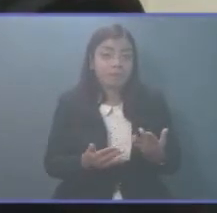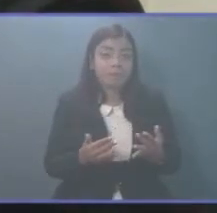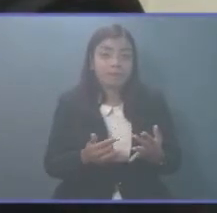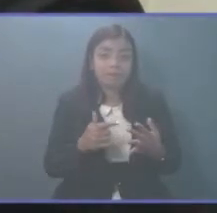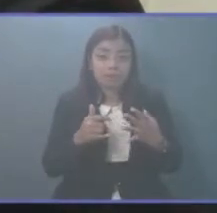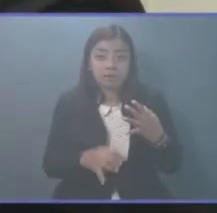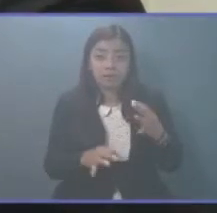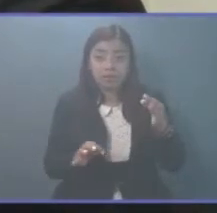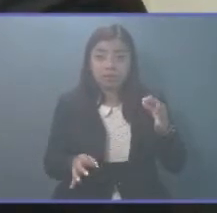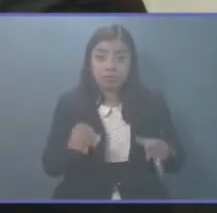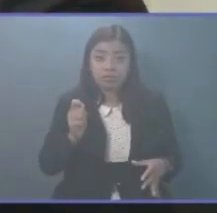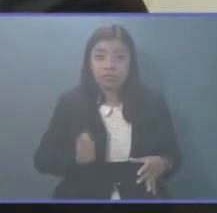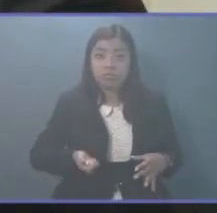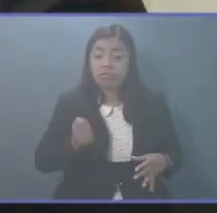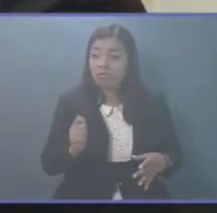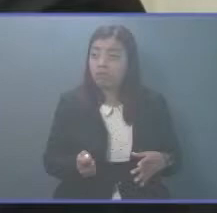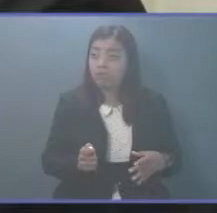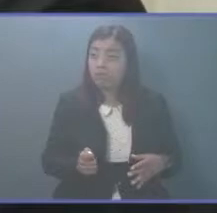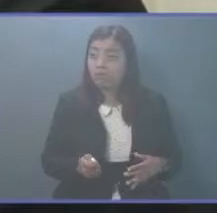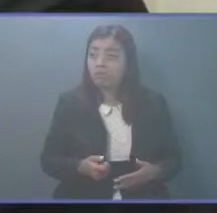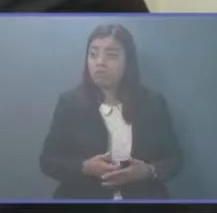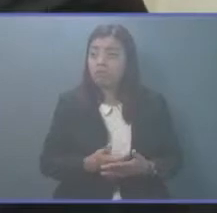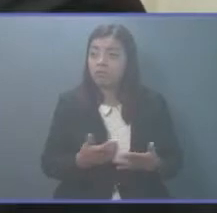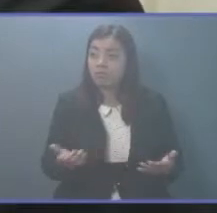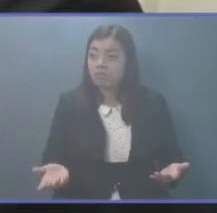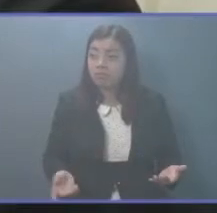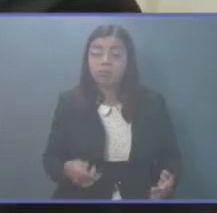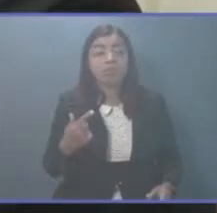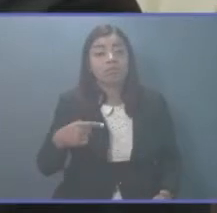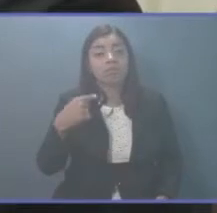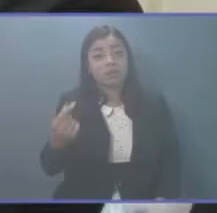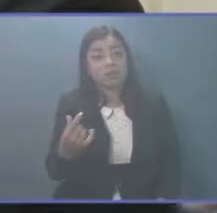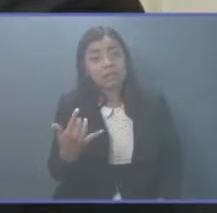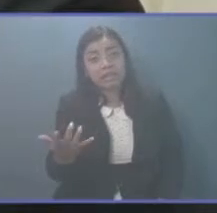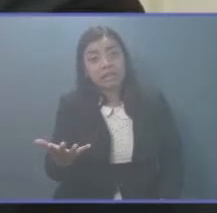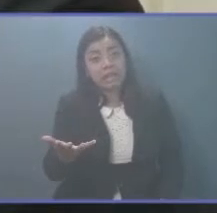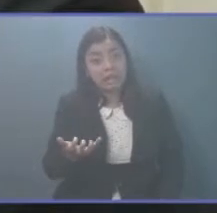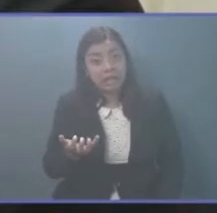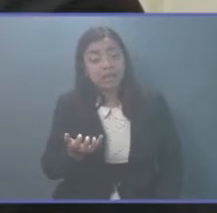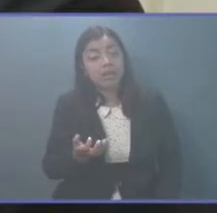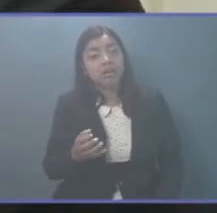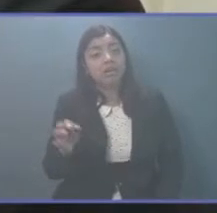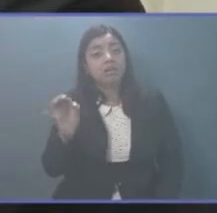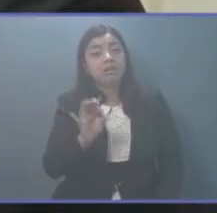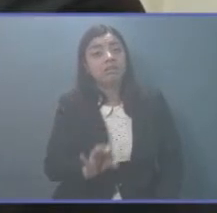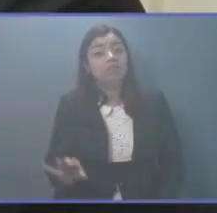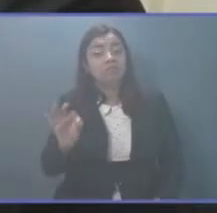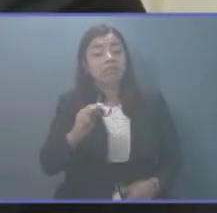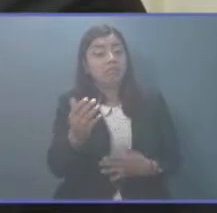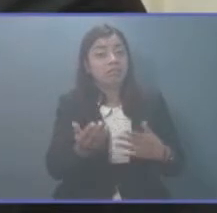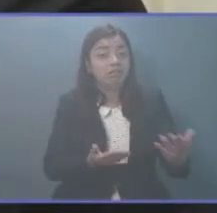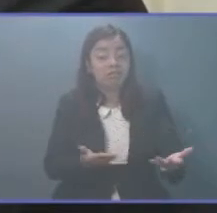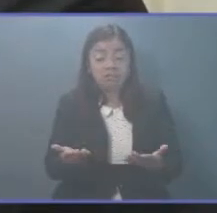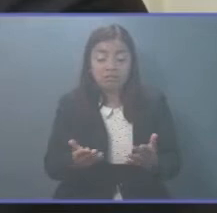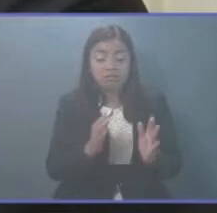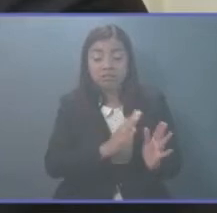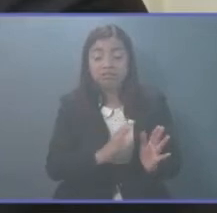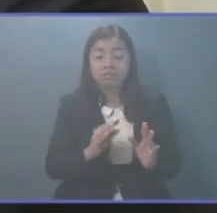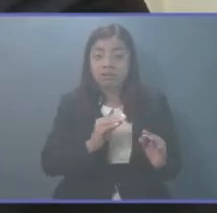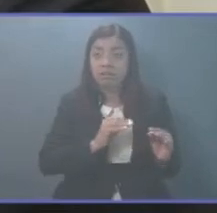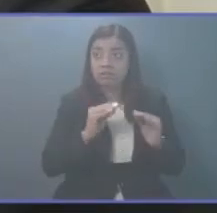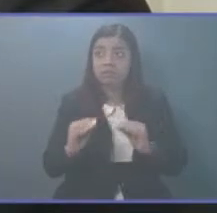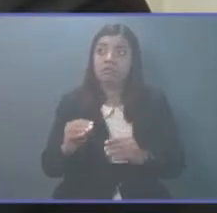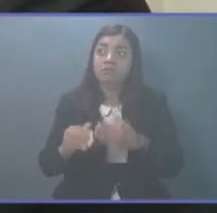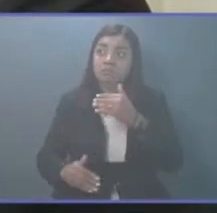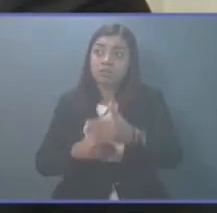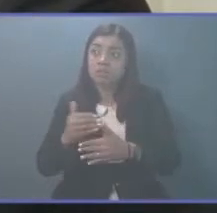diligencias judiciales y lo que buscamos es el mejor servir para el debido proceso.